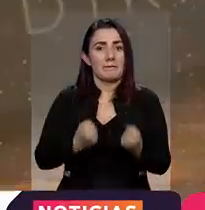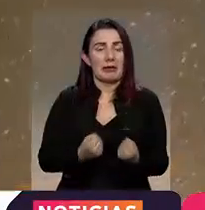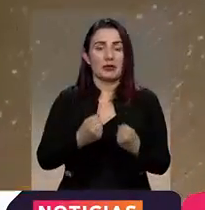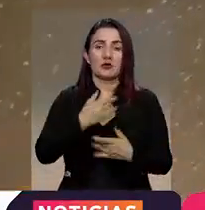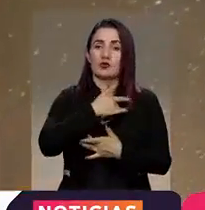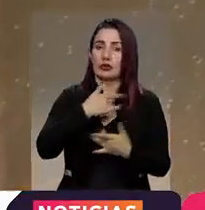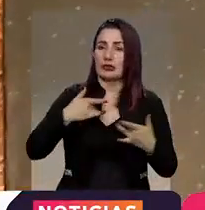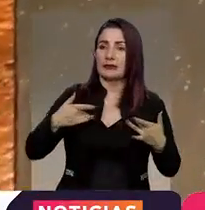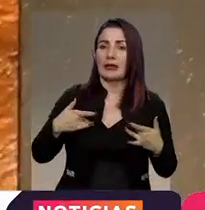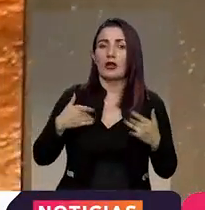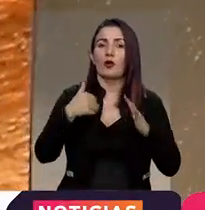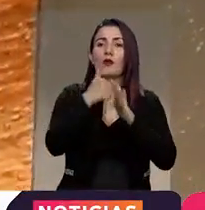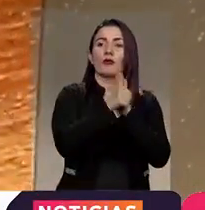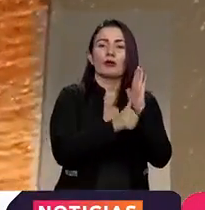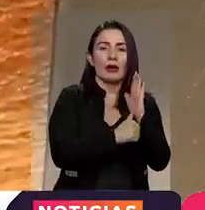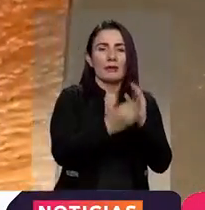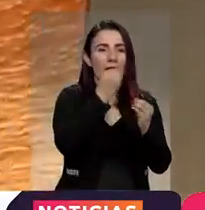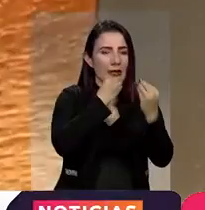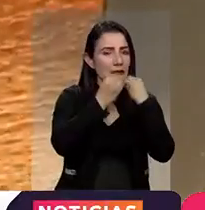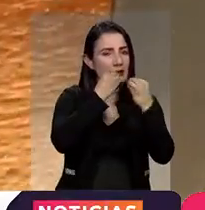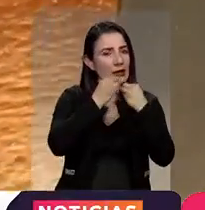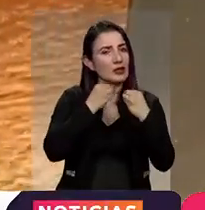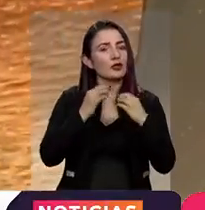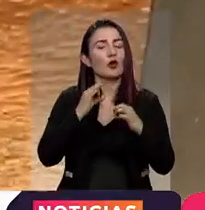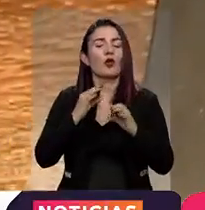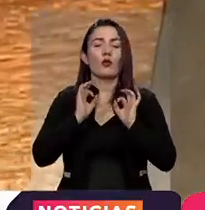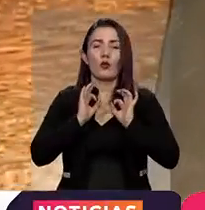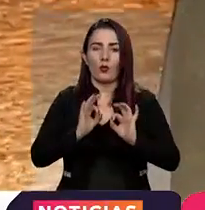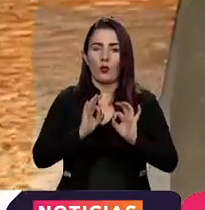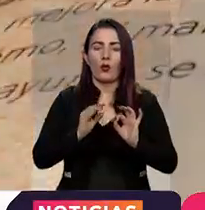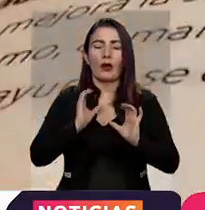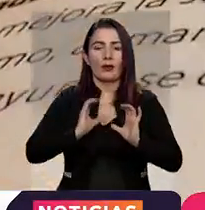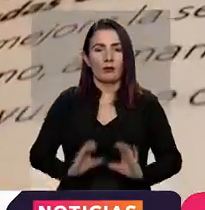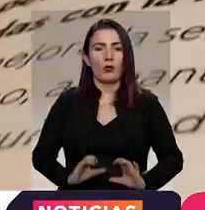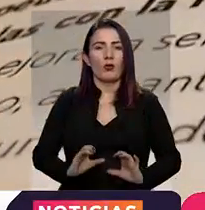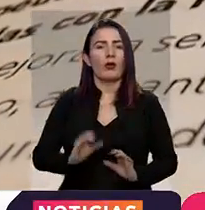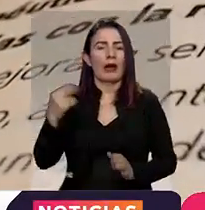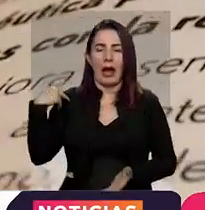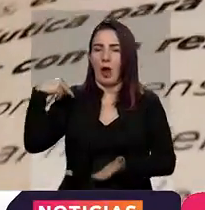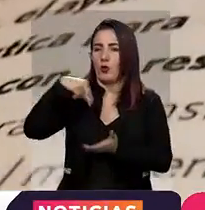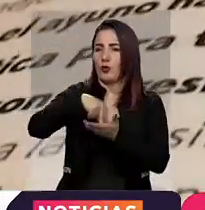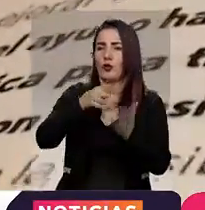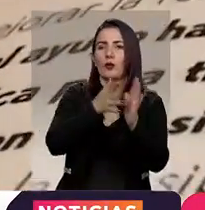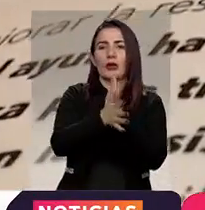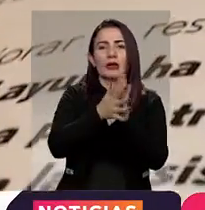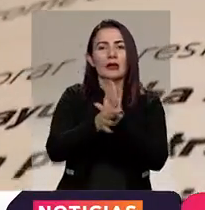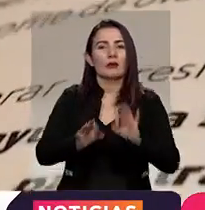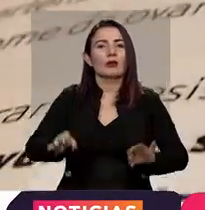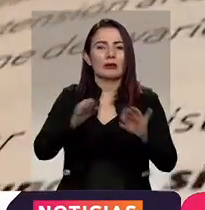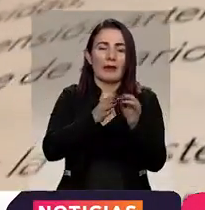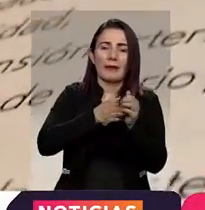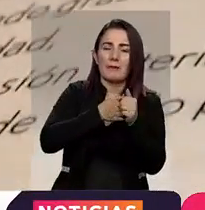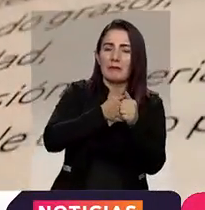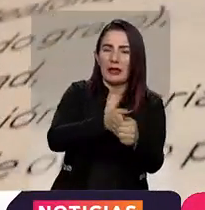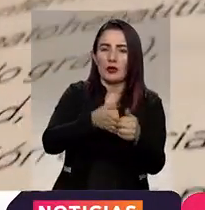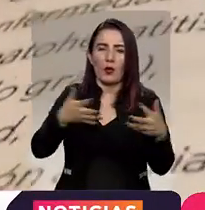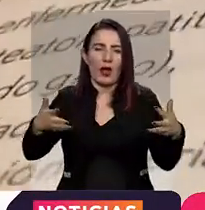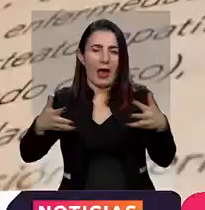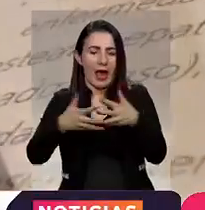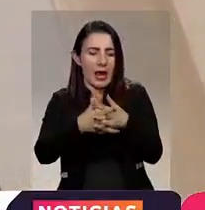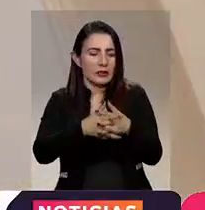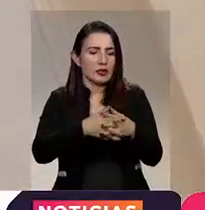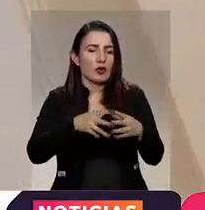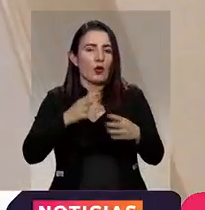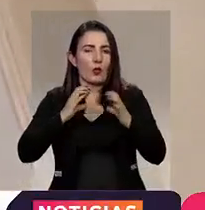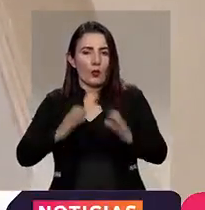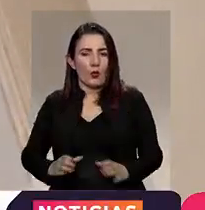salud con un programa de alimentación que cubre las necesidades del cuerpo. El autor señala la importancia de seguir métodos que se ajusten a cada organismo.